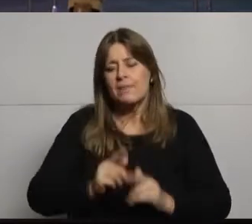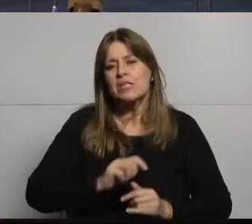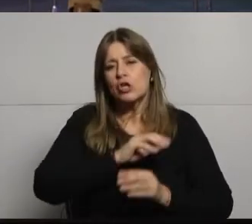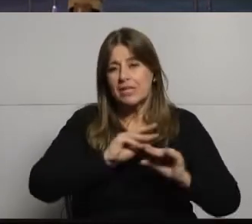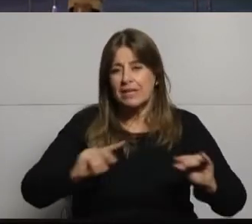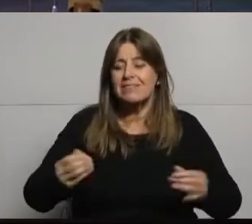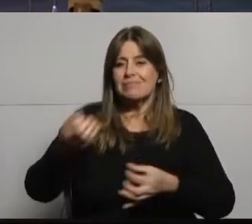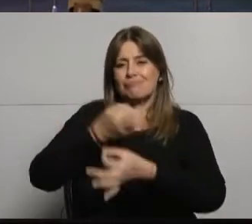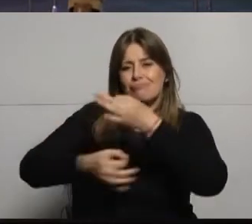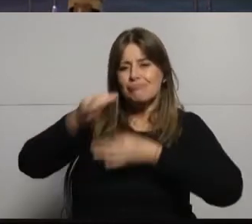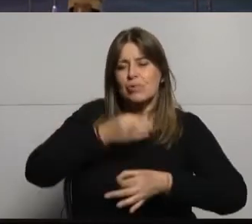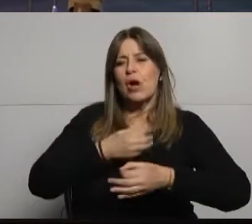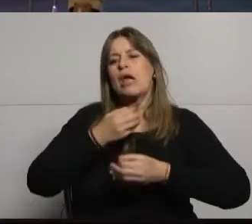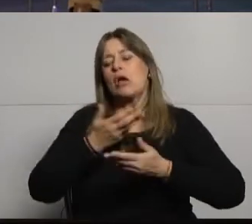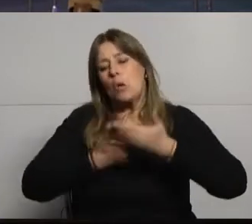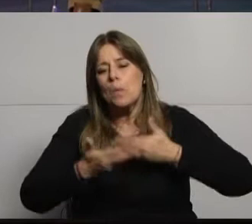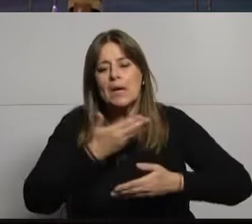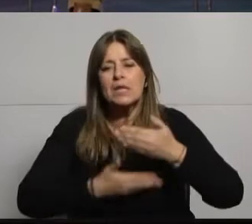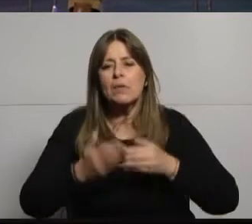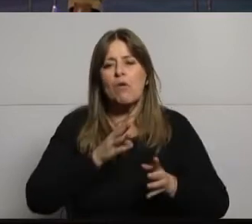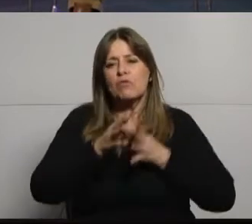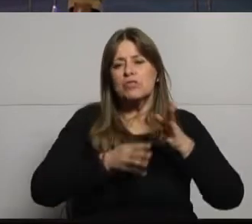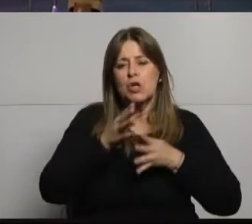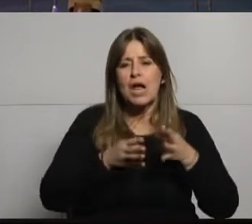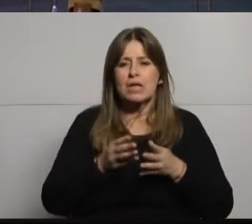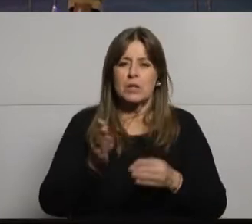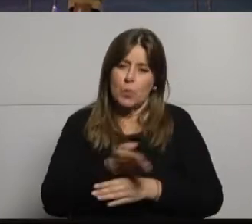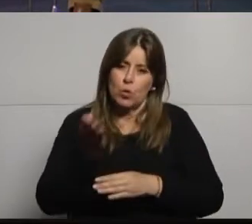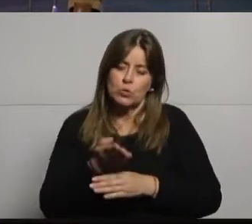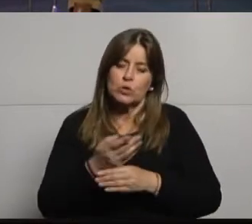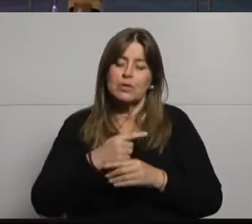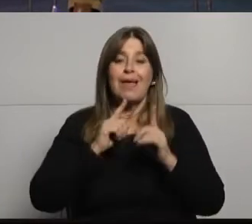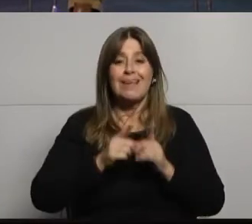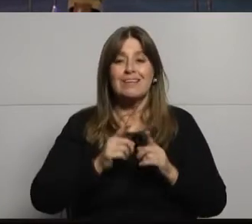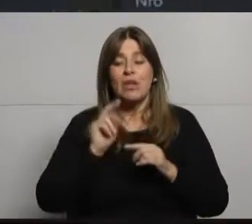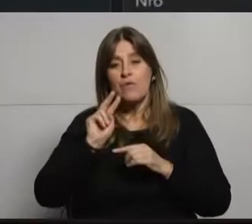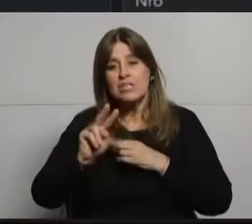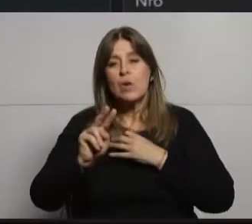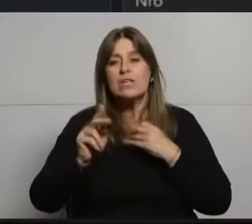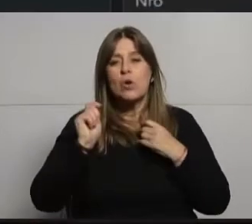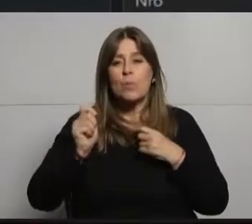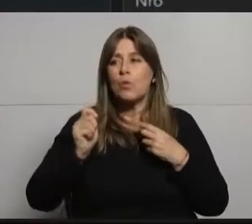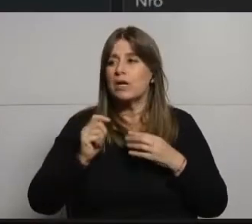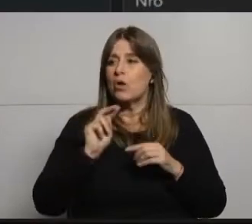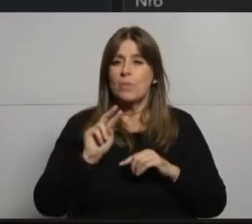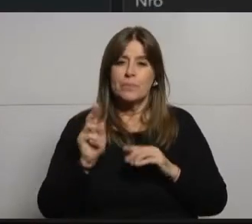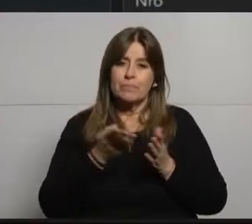asesoran, y compartimos incluso funcionalidades y productos. Este es el visualizador público